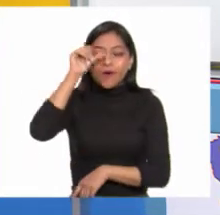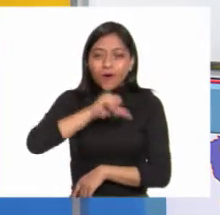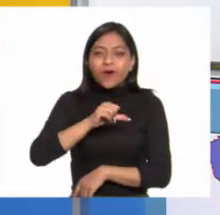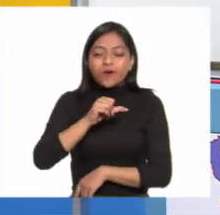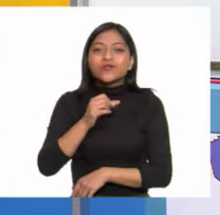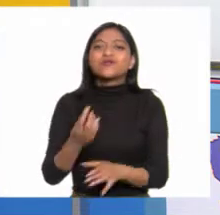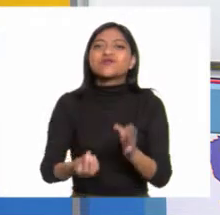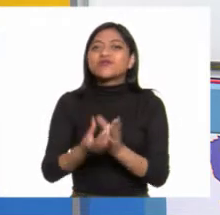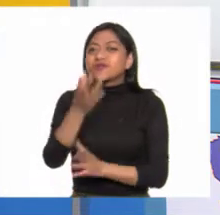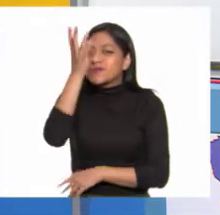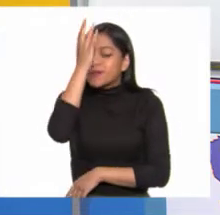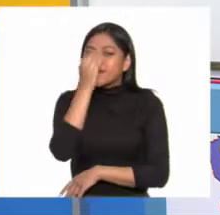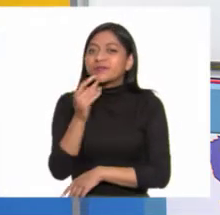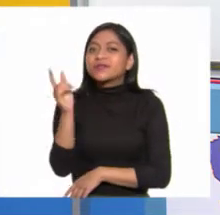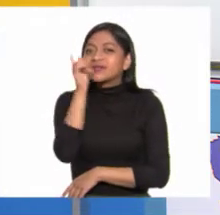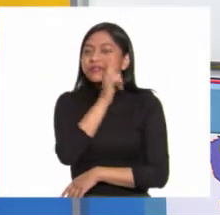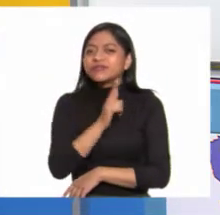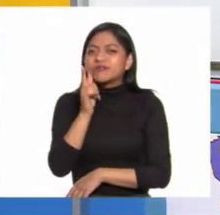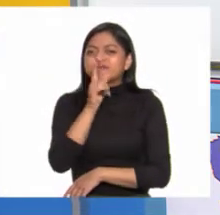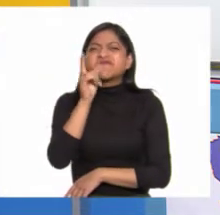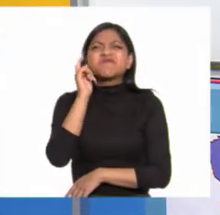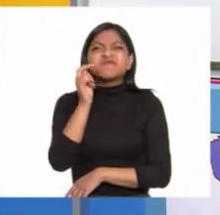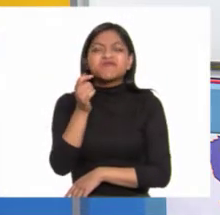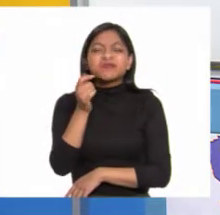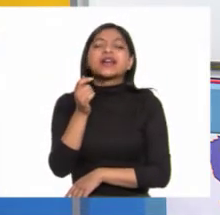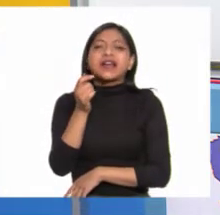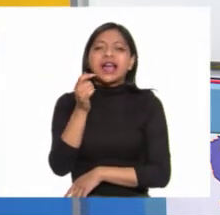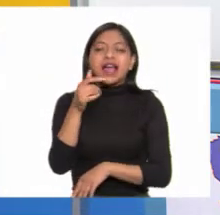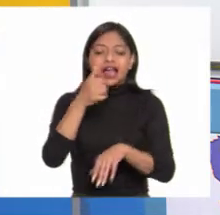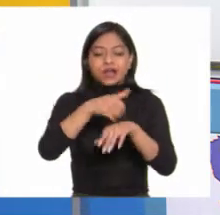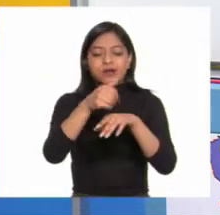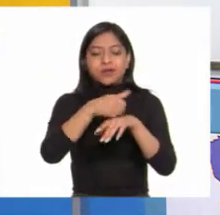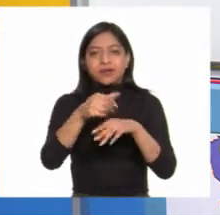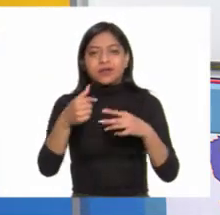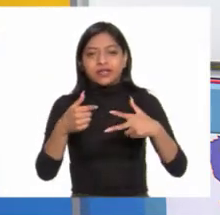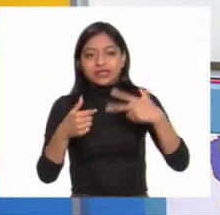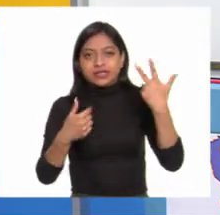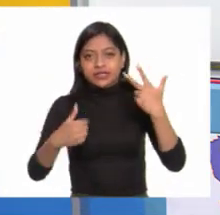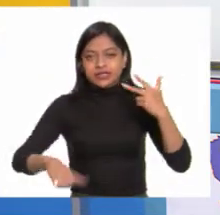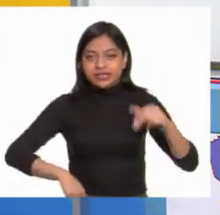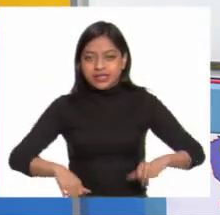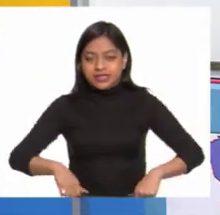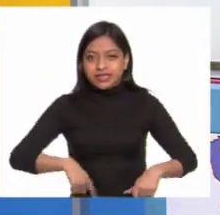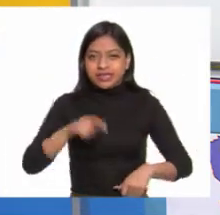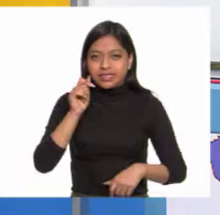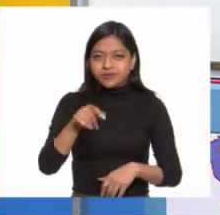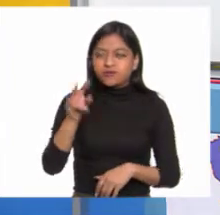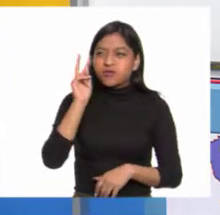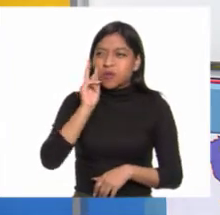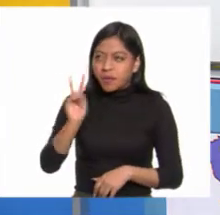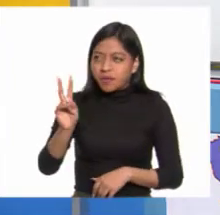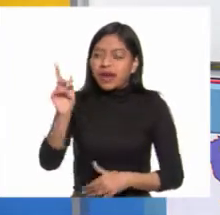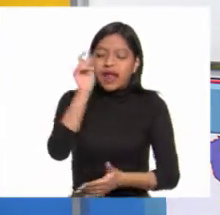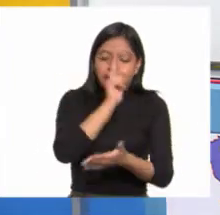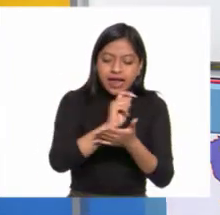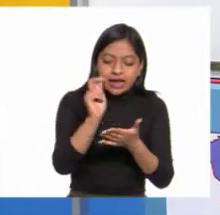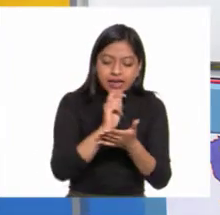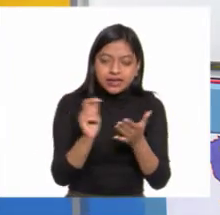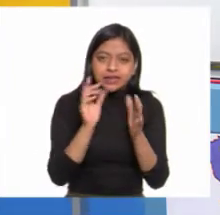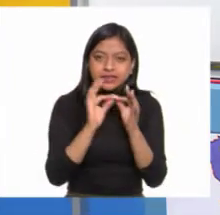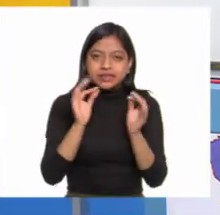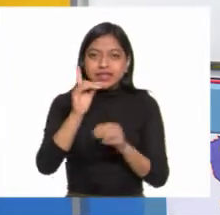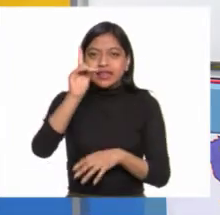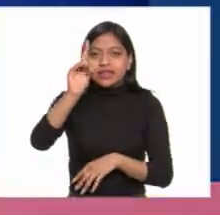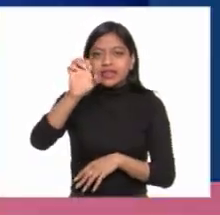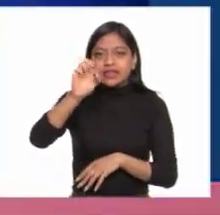práctica del lenguaje. Esta hace referencia, la número 13, y hace referencia al texto descriptivo. Y tiene por nombre...